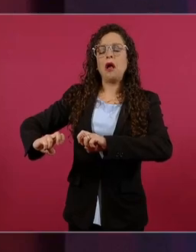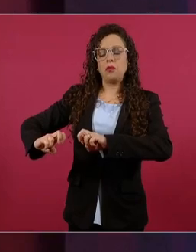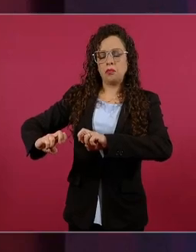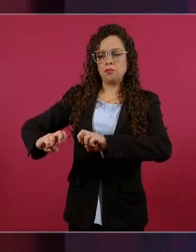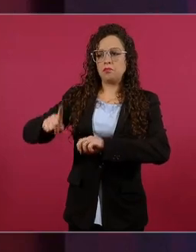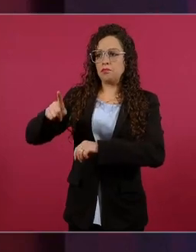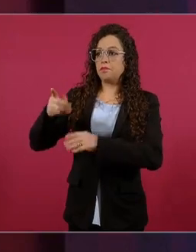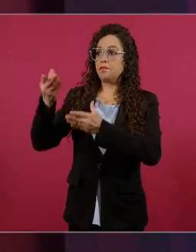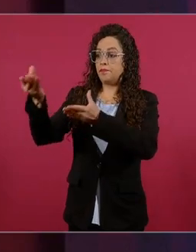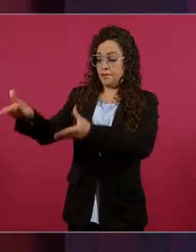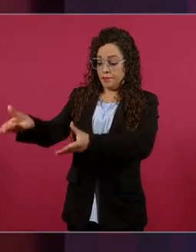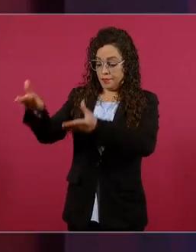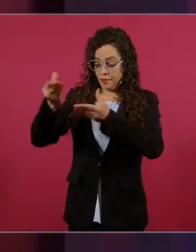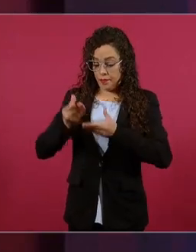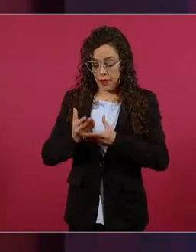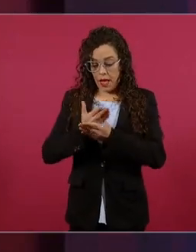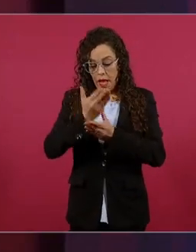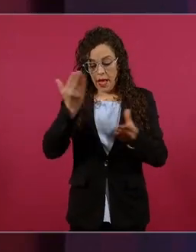Y lo pide